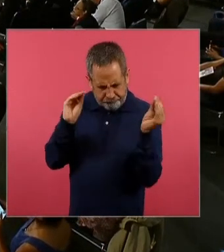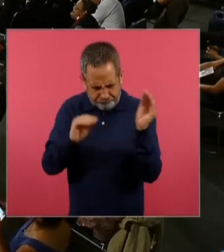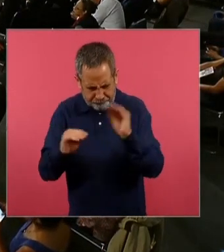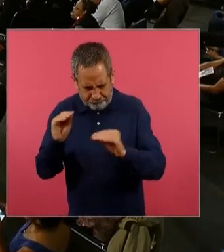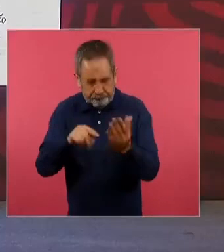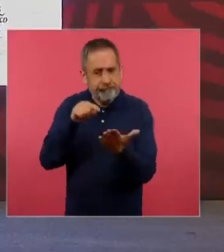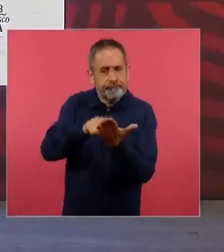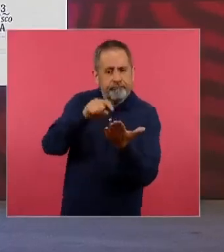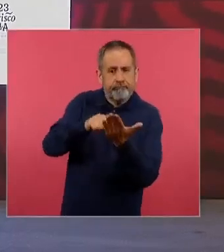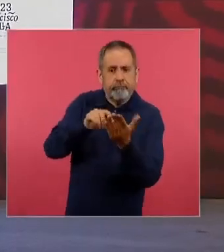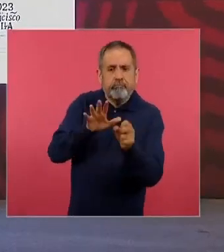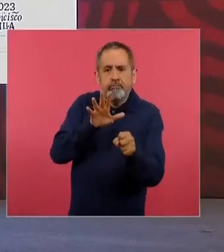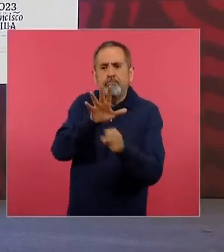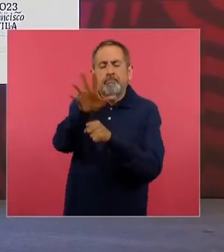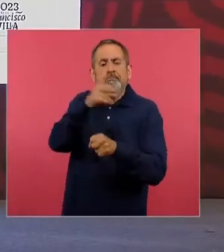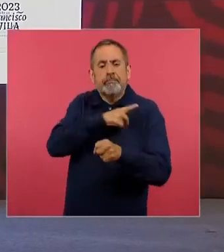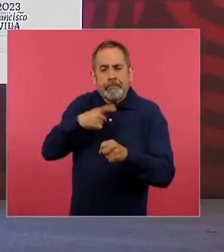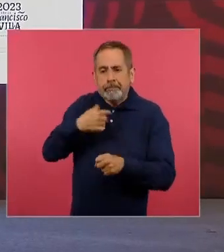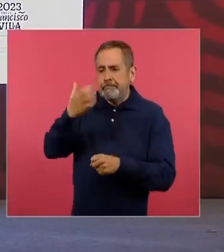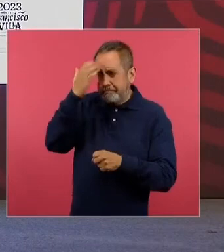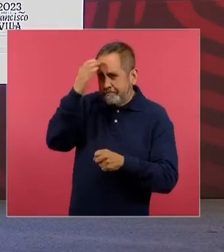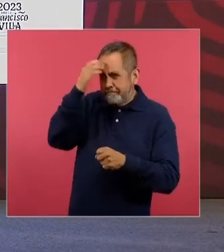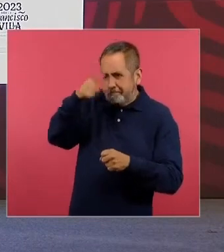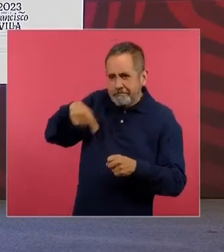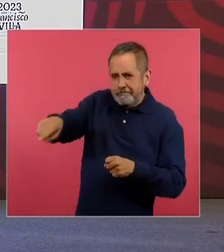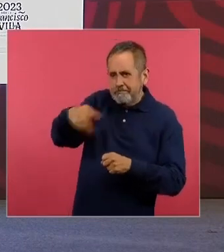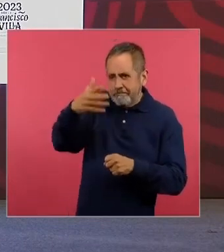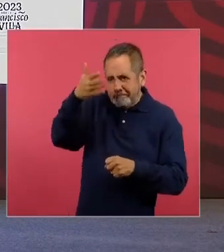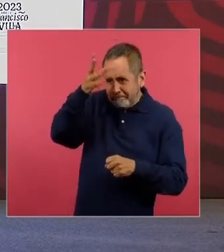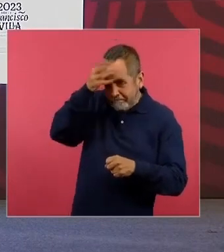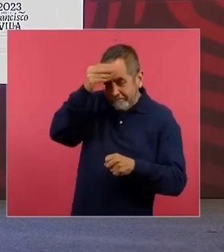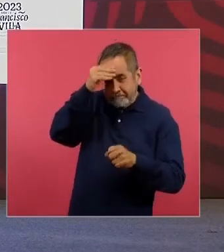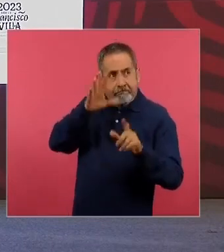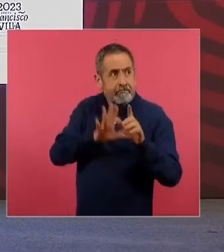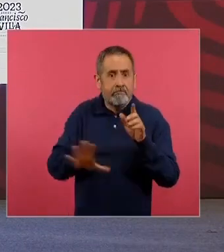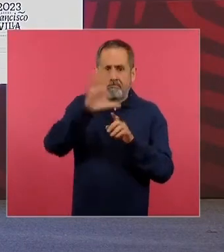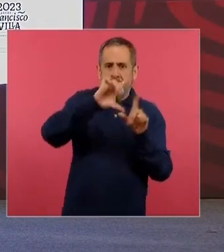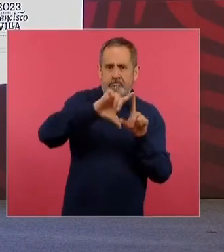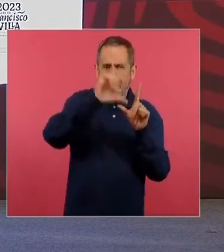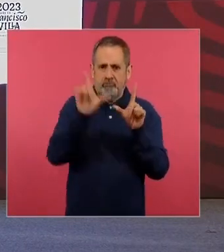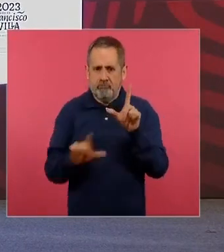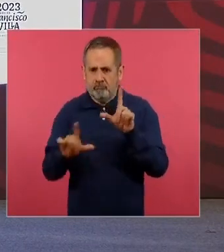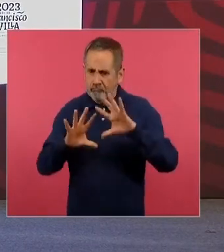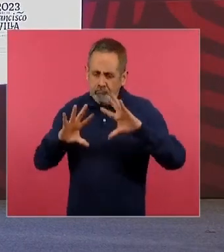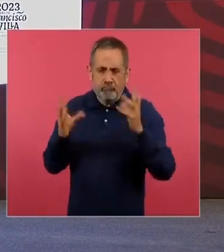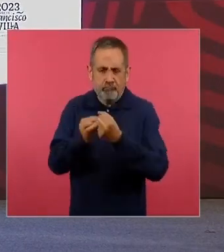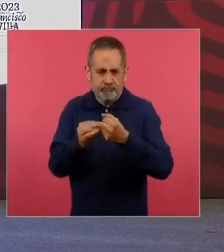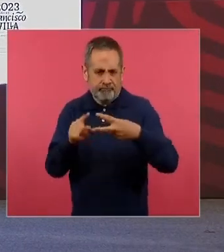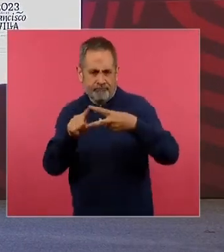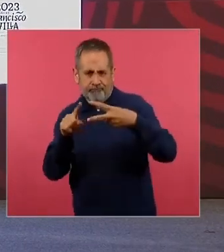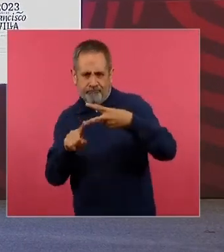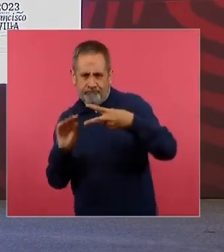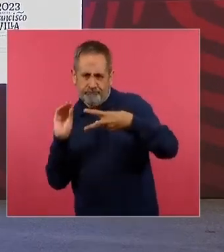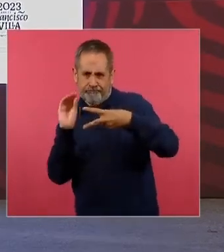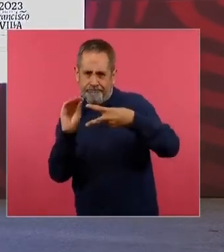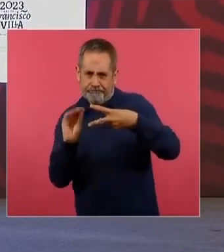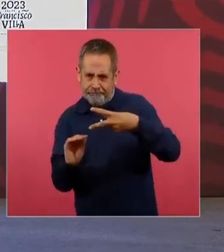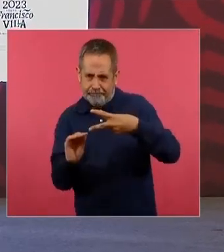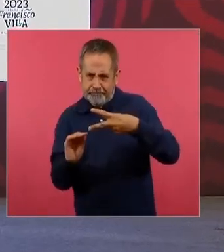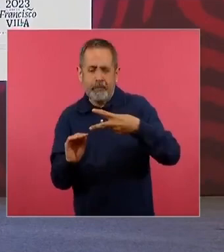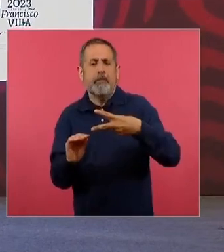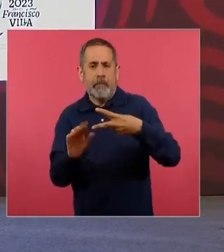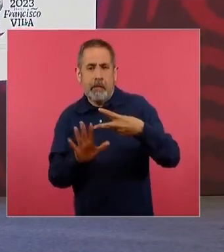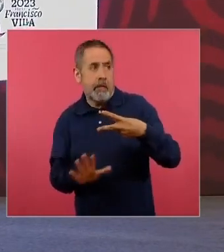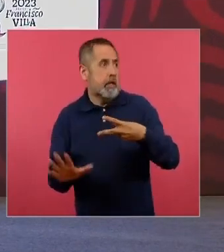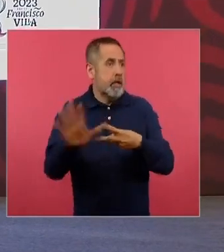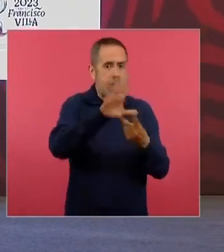establecen los conocimientos que se deben abordar a nivel nacional. Aquí se establecen los conocimientos que se deben abordar a